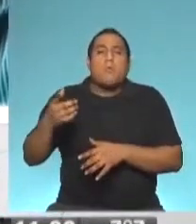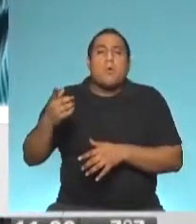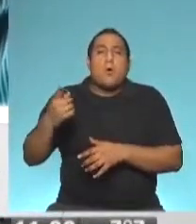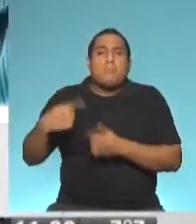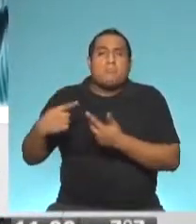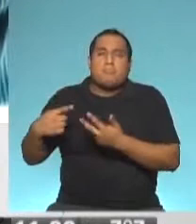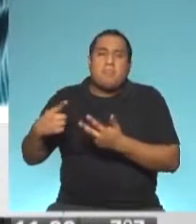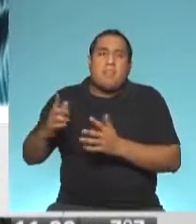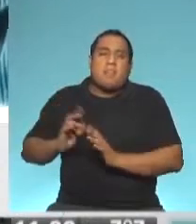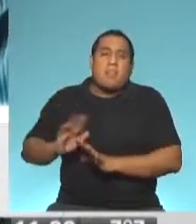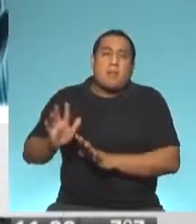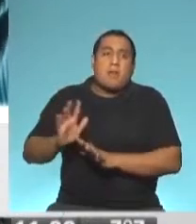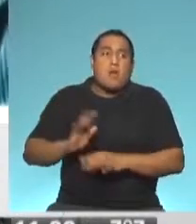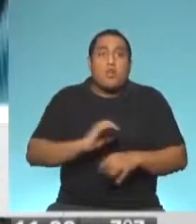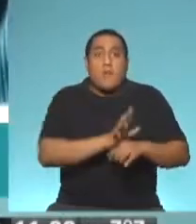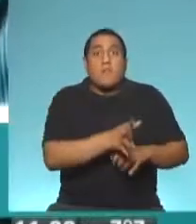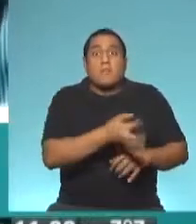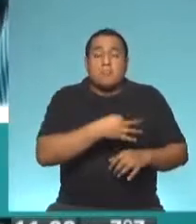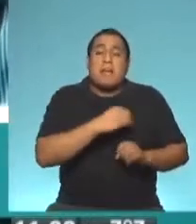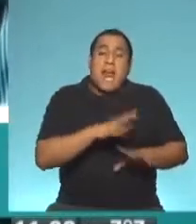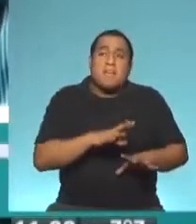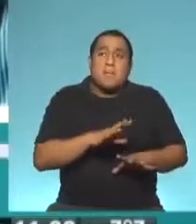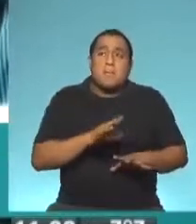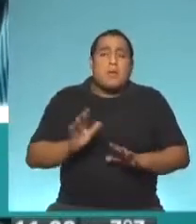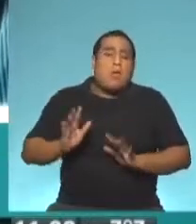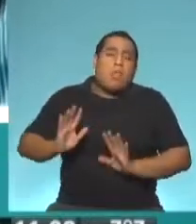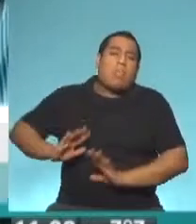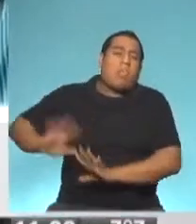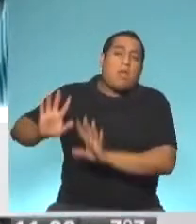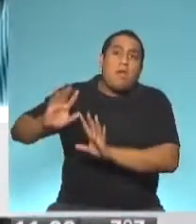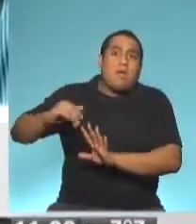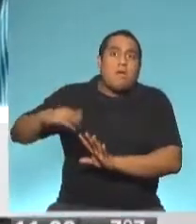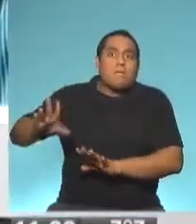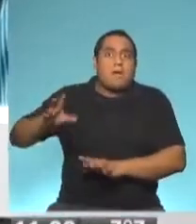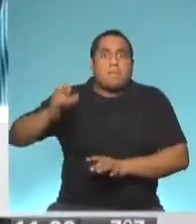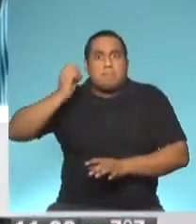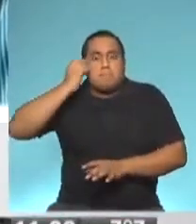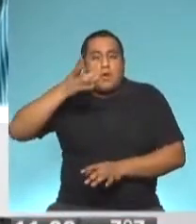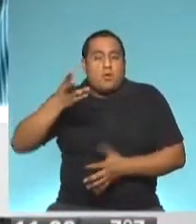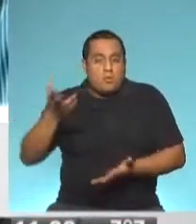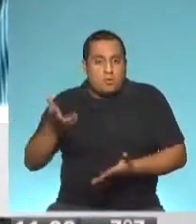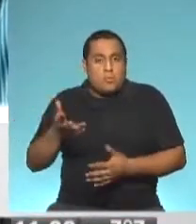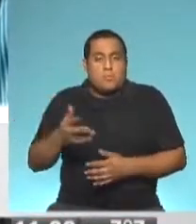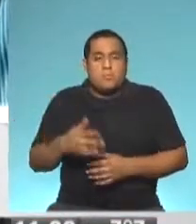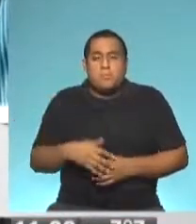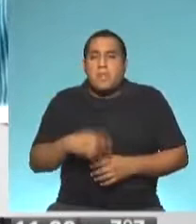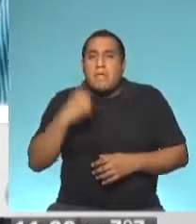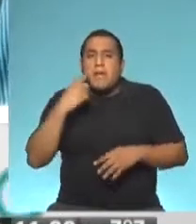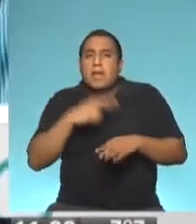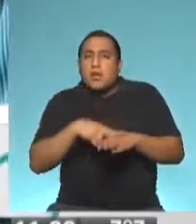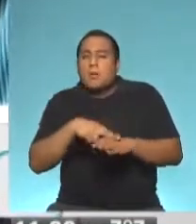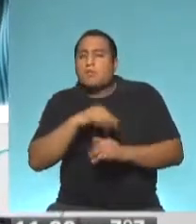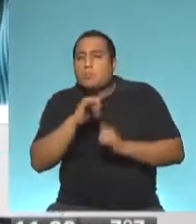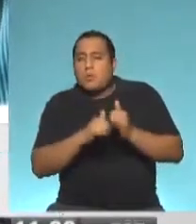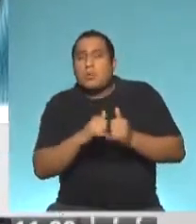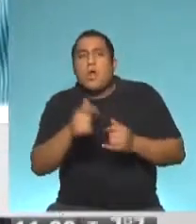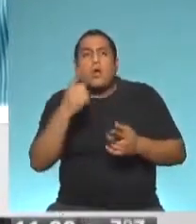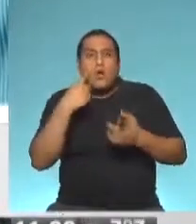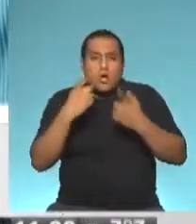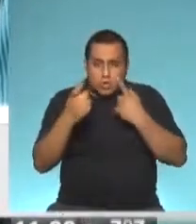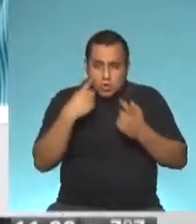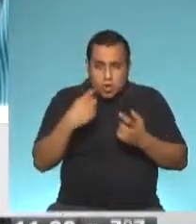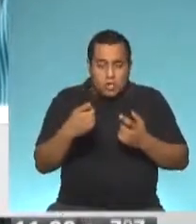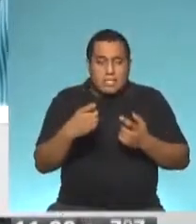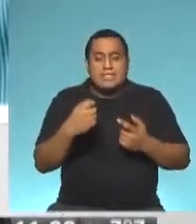Sí. que el COVID en sí, ¿no? En este caso, ¿cuáles serían las recomendaciones que podemos hacerle a quienes nos están mirando? ¿Cuáles son los controles que sí hay